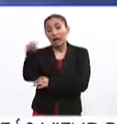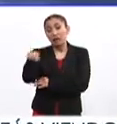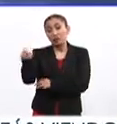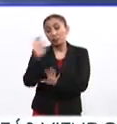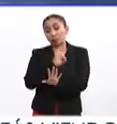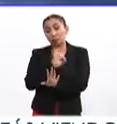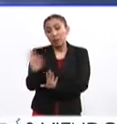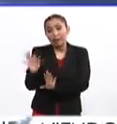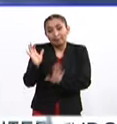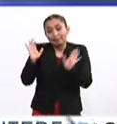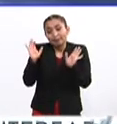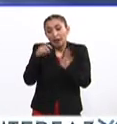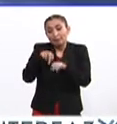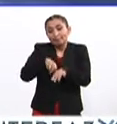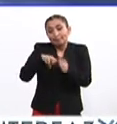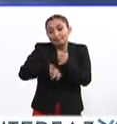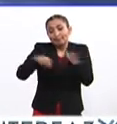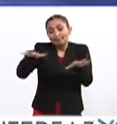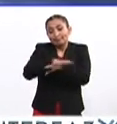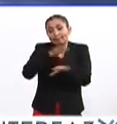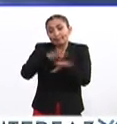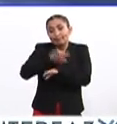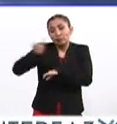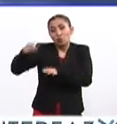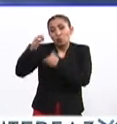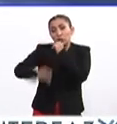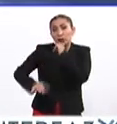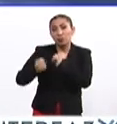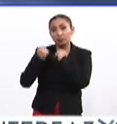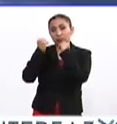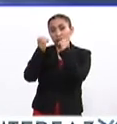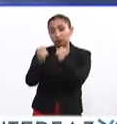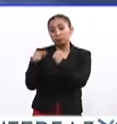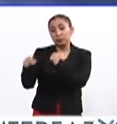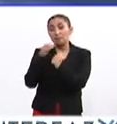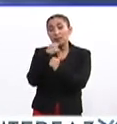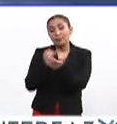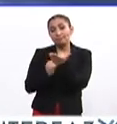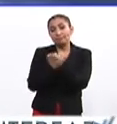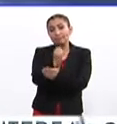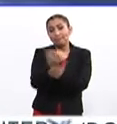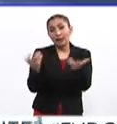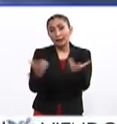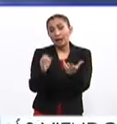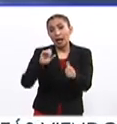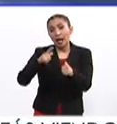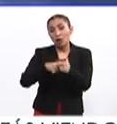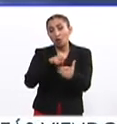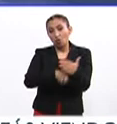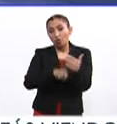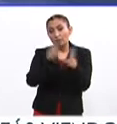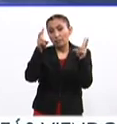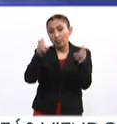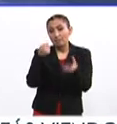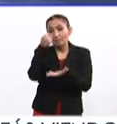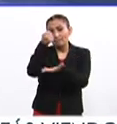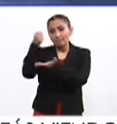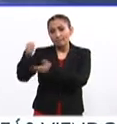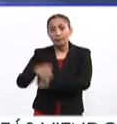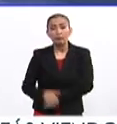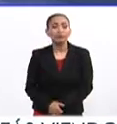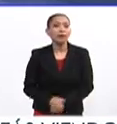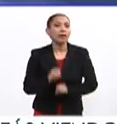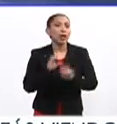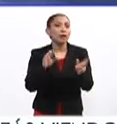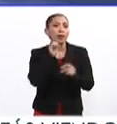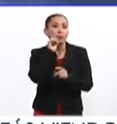la posibilidad, por supuesto, de modificar, puesto que es el último poder que puede generar algún ajuste en materia presupuestal.